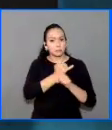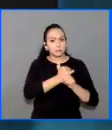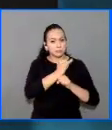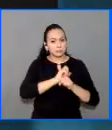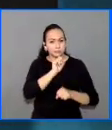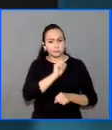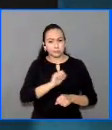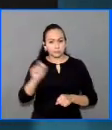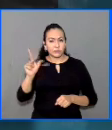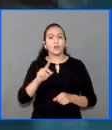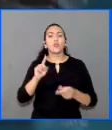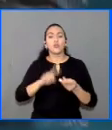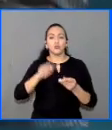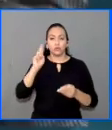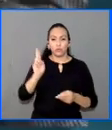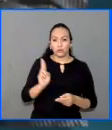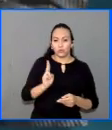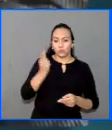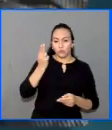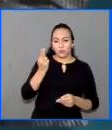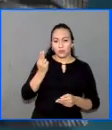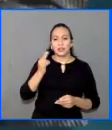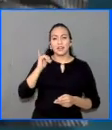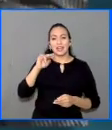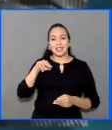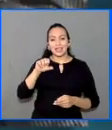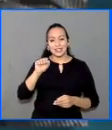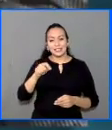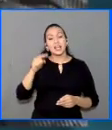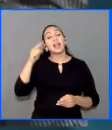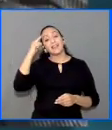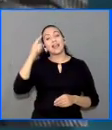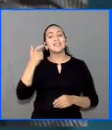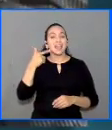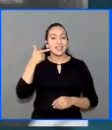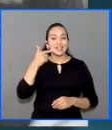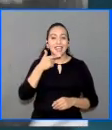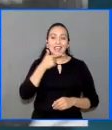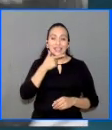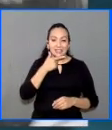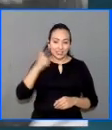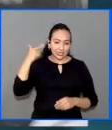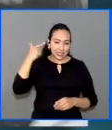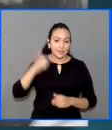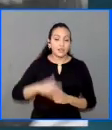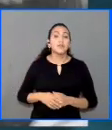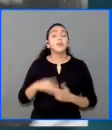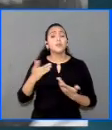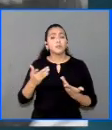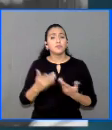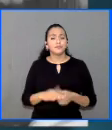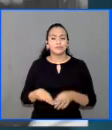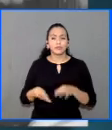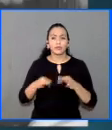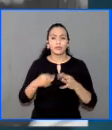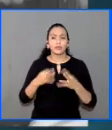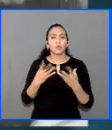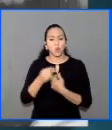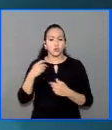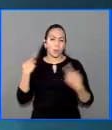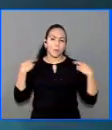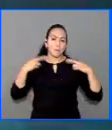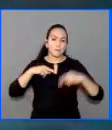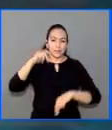Universidad de East Anglia y Cambridge, Inglaterra. Lara Zavala fue profesor de la Facultad de Filosofía y Letras de la UNAM, también